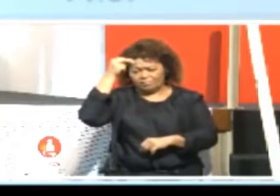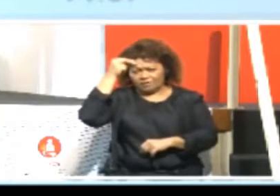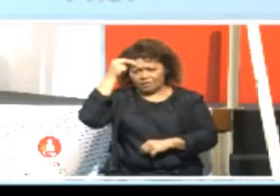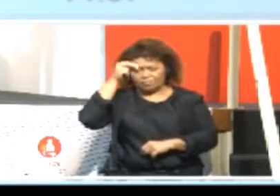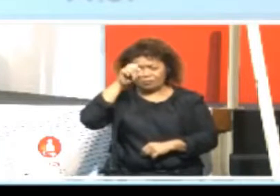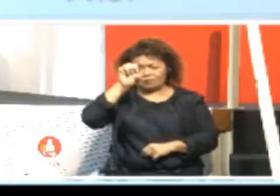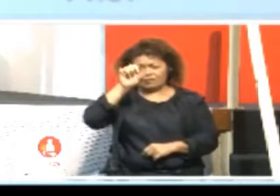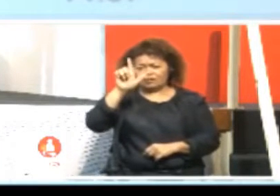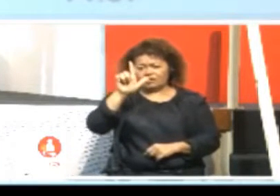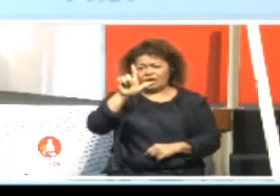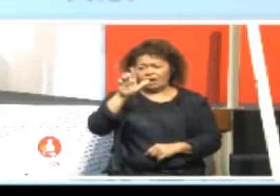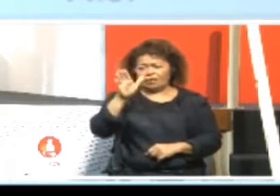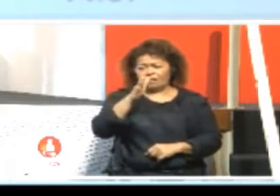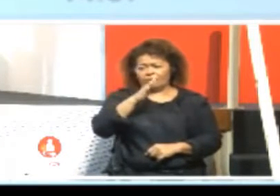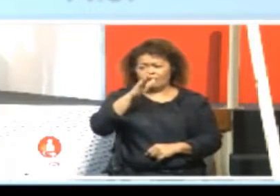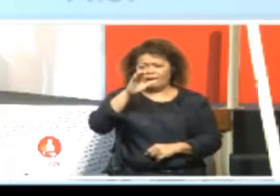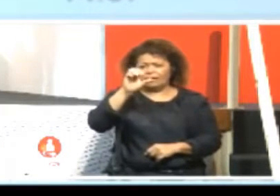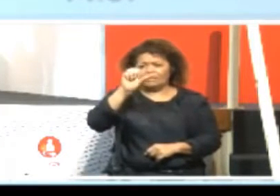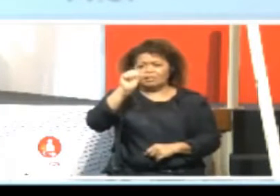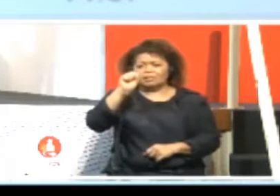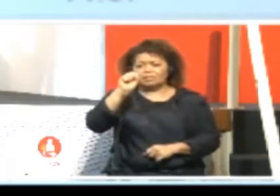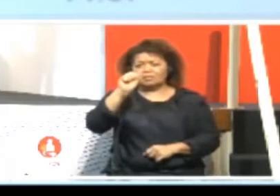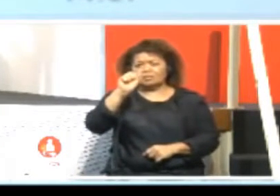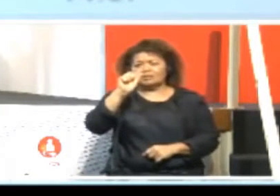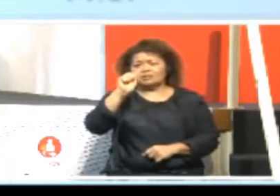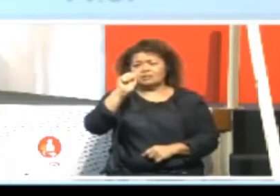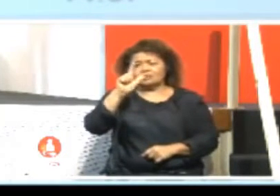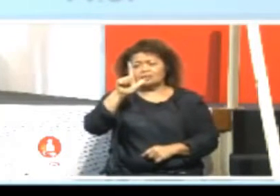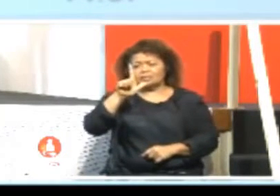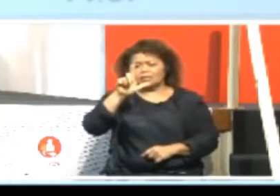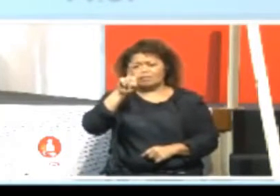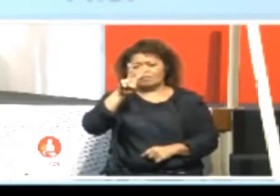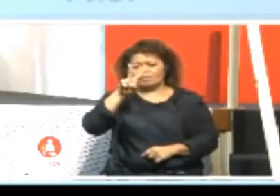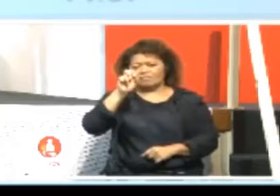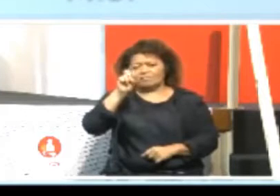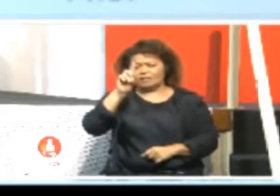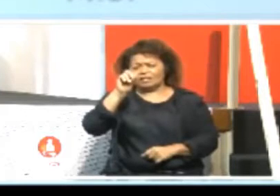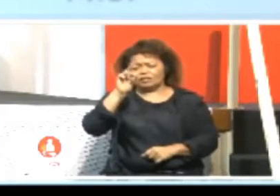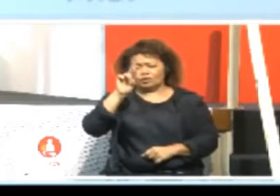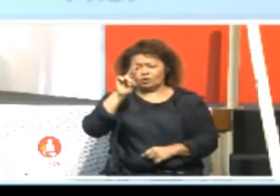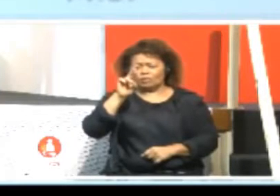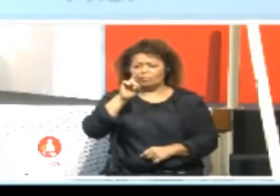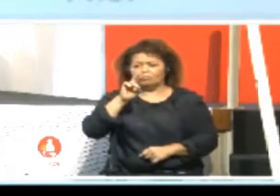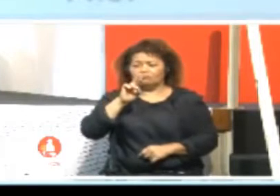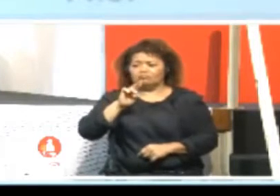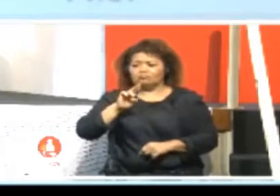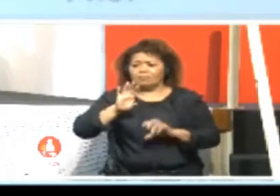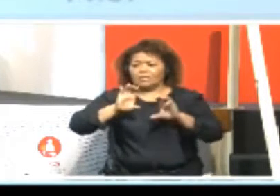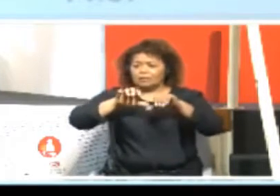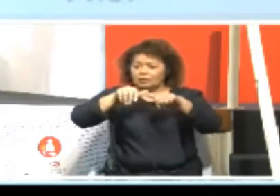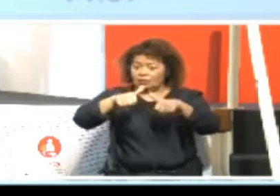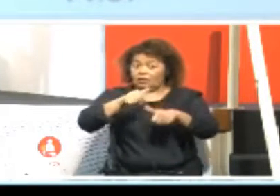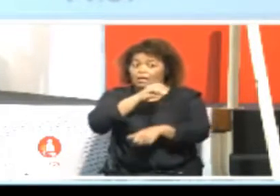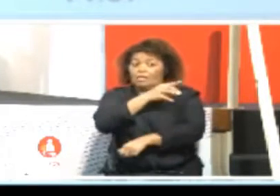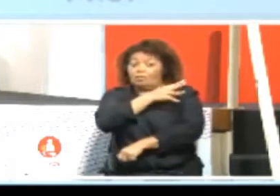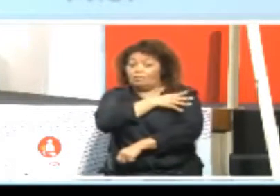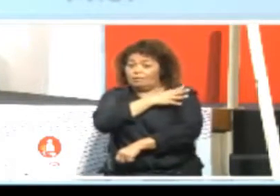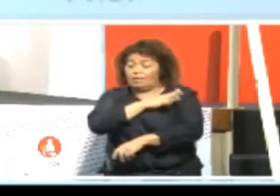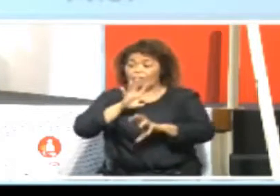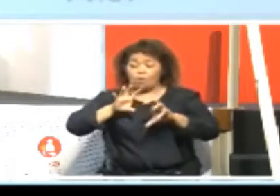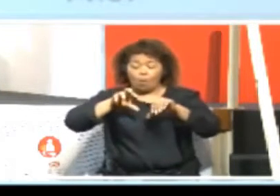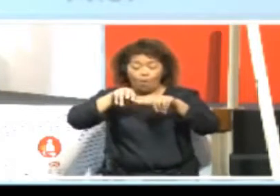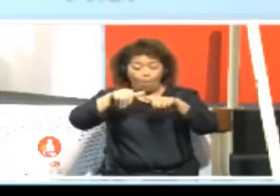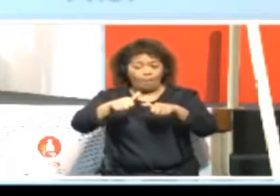primaria, el 8% reportaba que no tenían primaria, completa primaria solamente el 6%, vemos que también hay